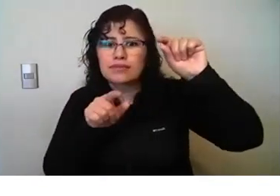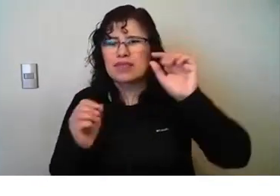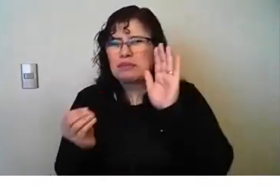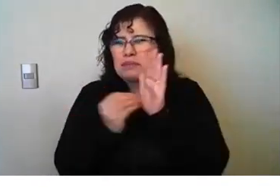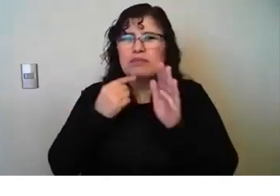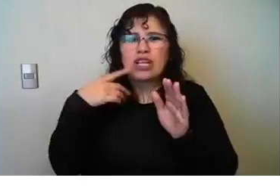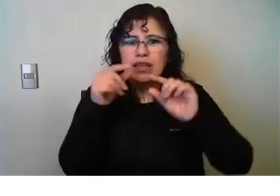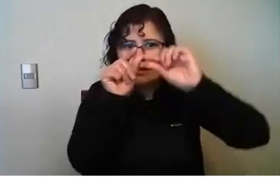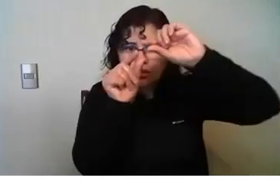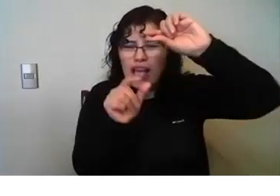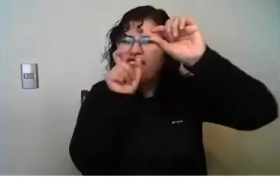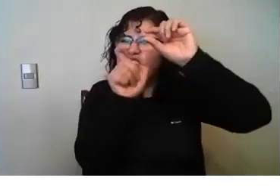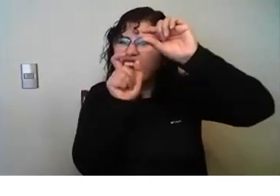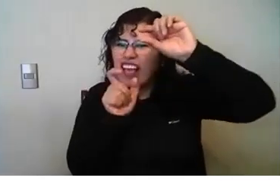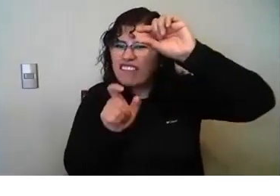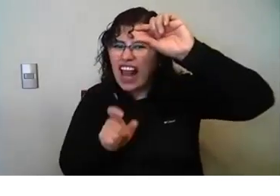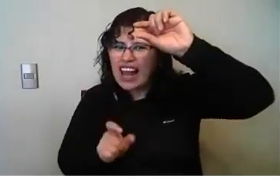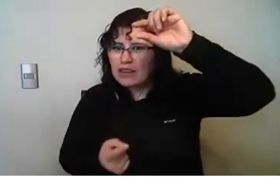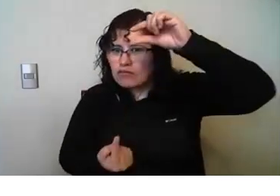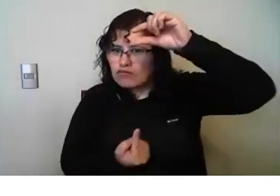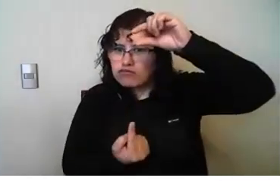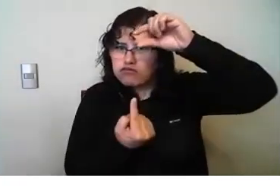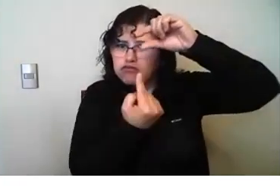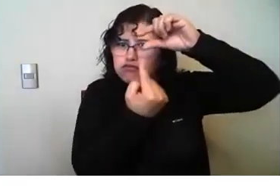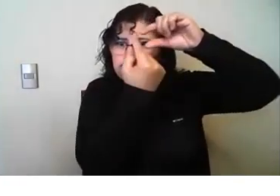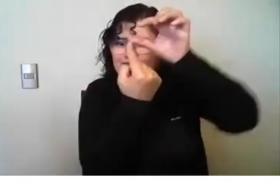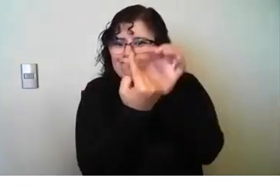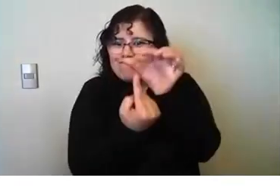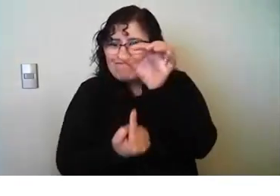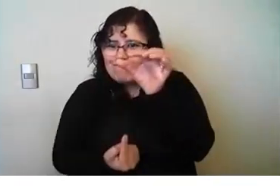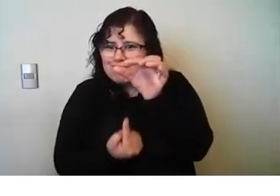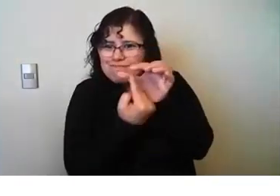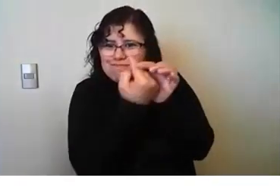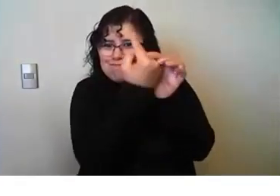vertebral, que se asocia a las vértebras cervicales, ¿ya?